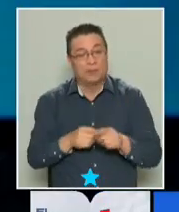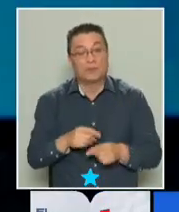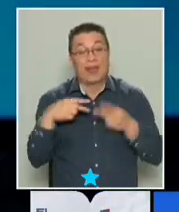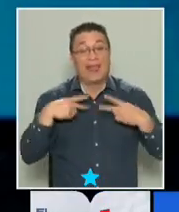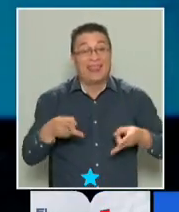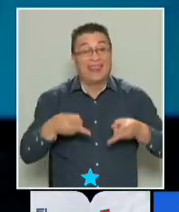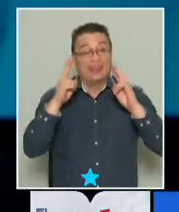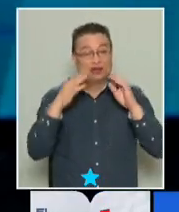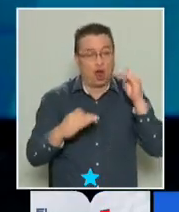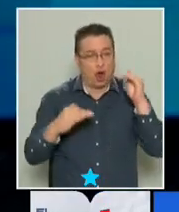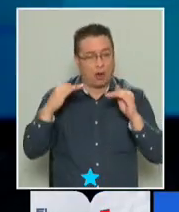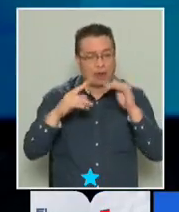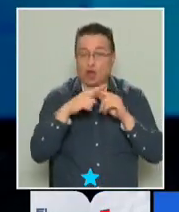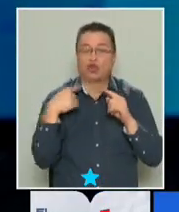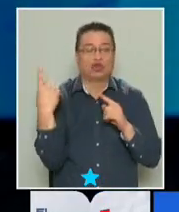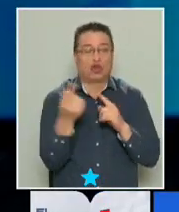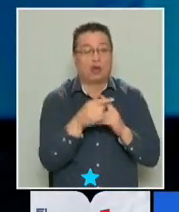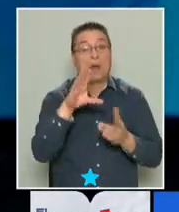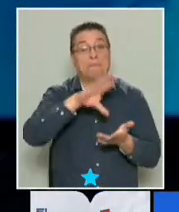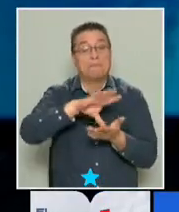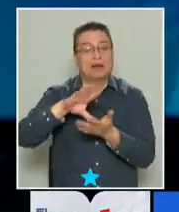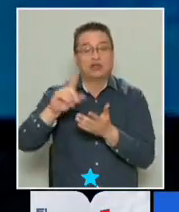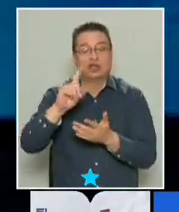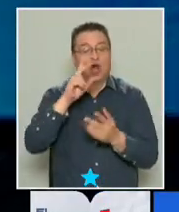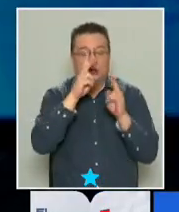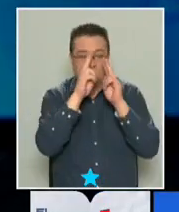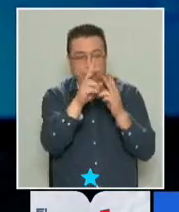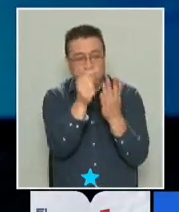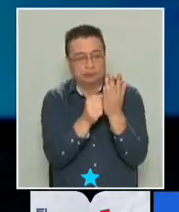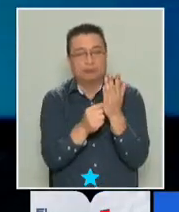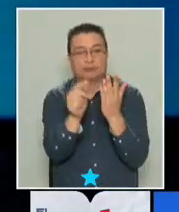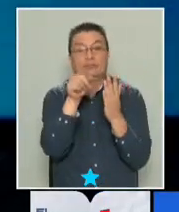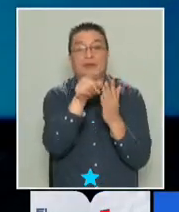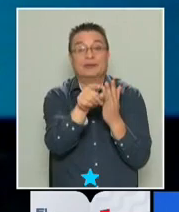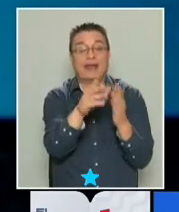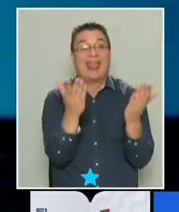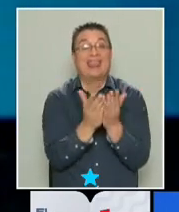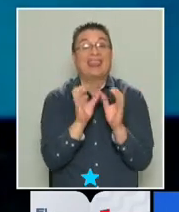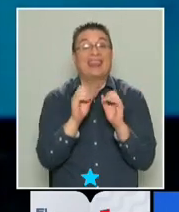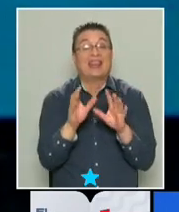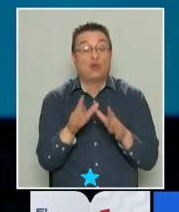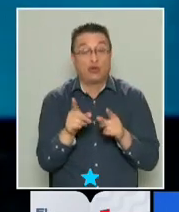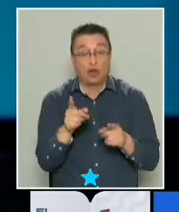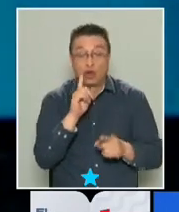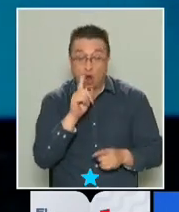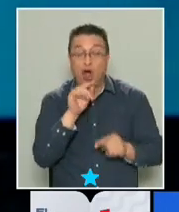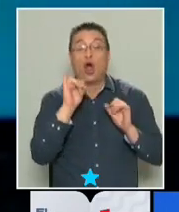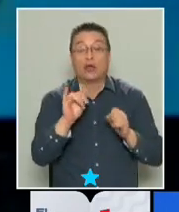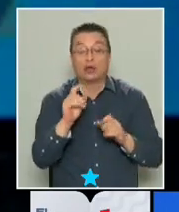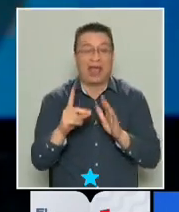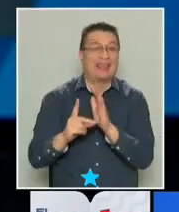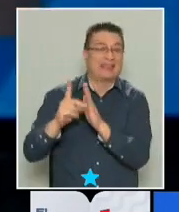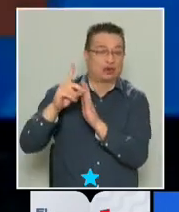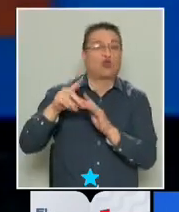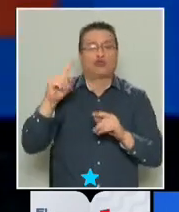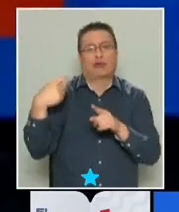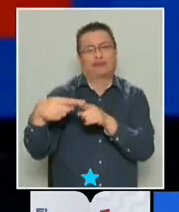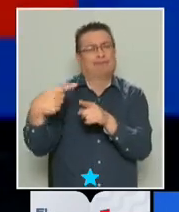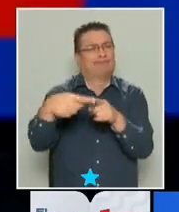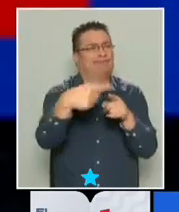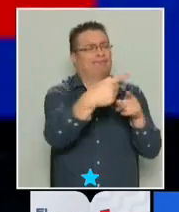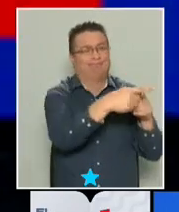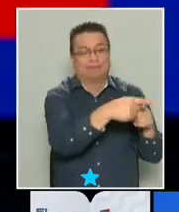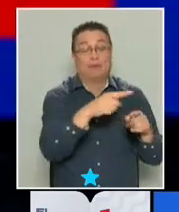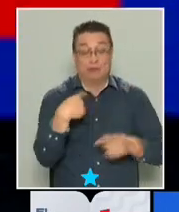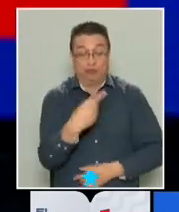derecho ocupar al de todo desde países que no reconocen expresamente un derecho de educación hasta países que tiene un gran desarrollo y diría que nosotros